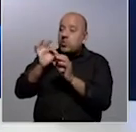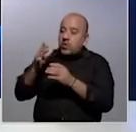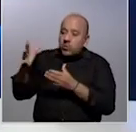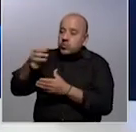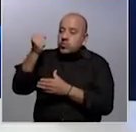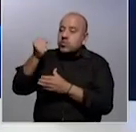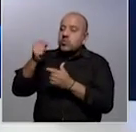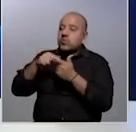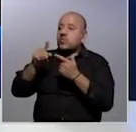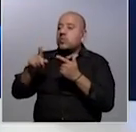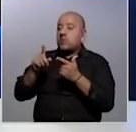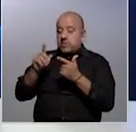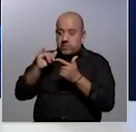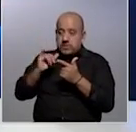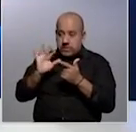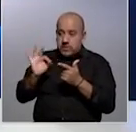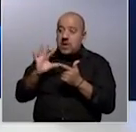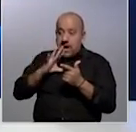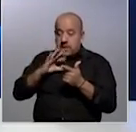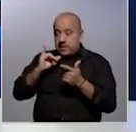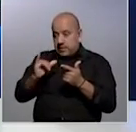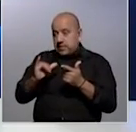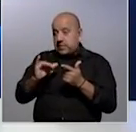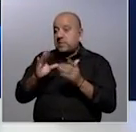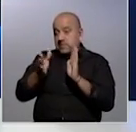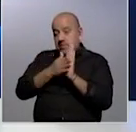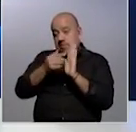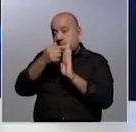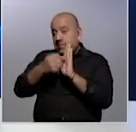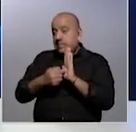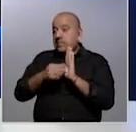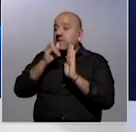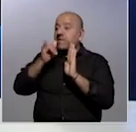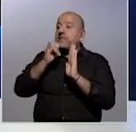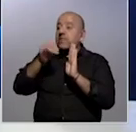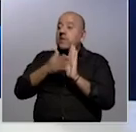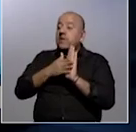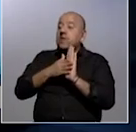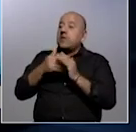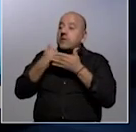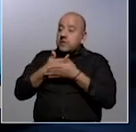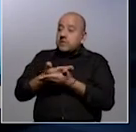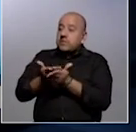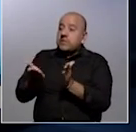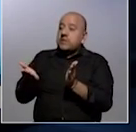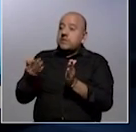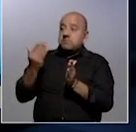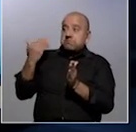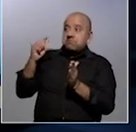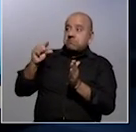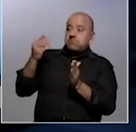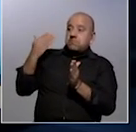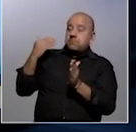puede ser en intervenciones existen están en el informe anual en línea que se presentó este hace